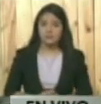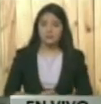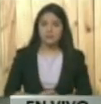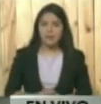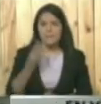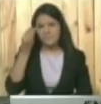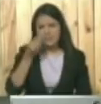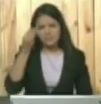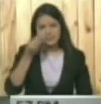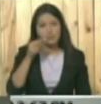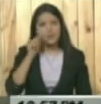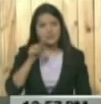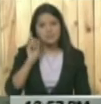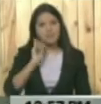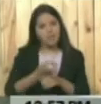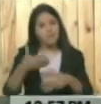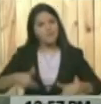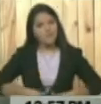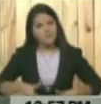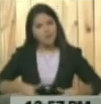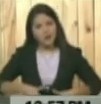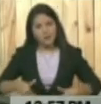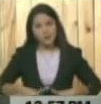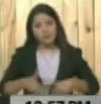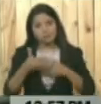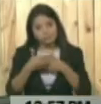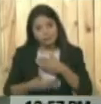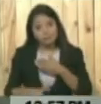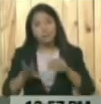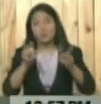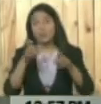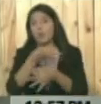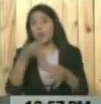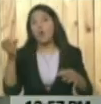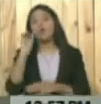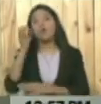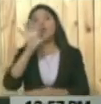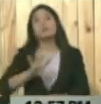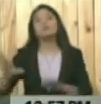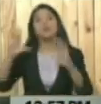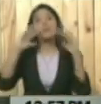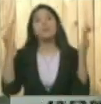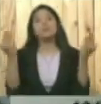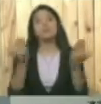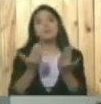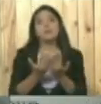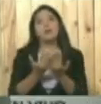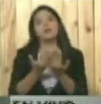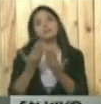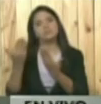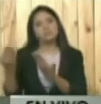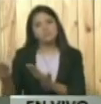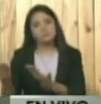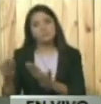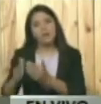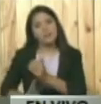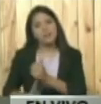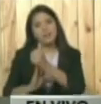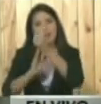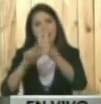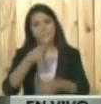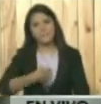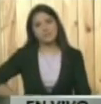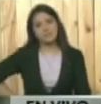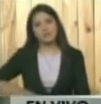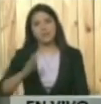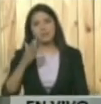que allí debe concentrarse el esfuerzo a partir de esta exitosa conferencia mundial que preside nuestro compañero presidente y